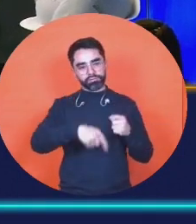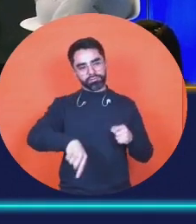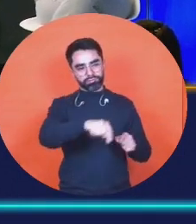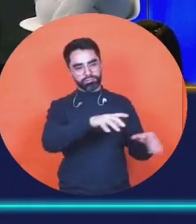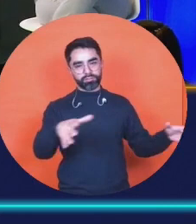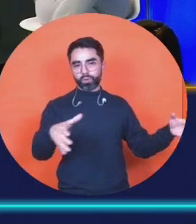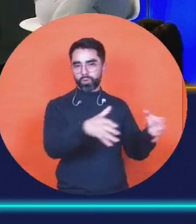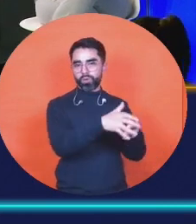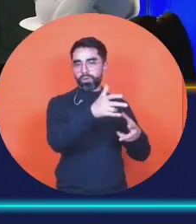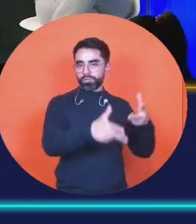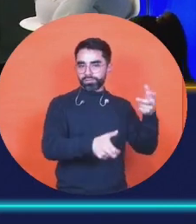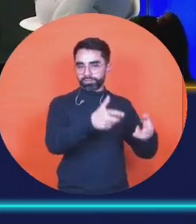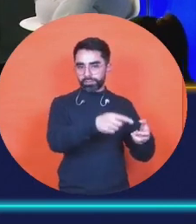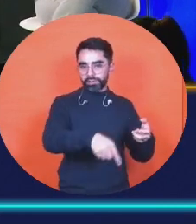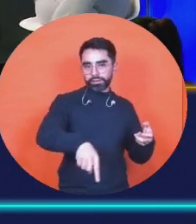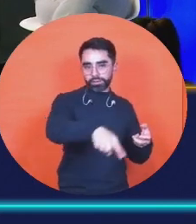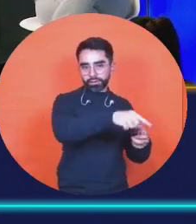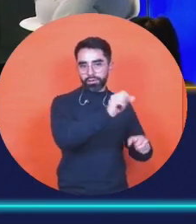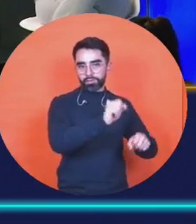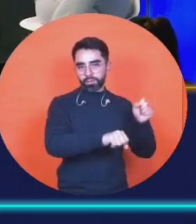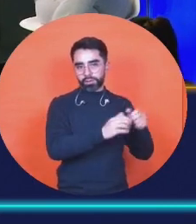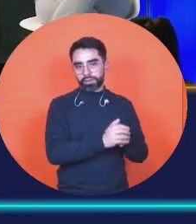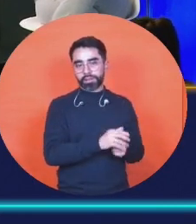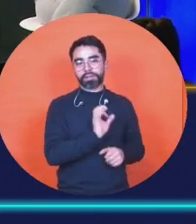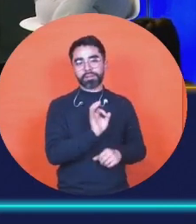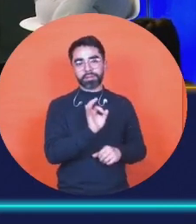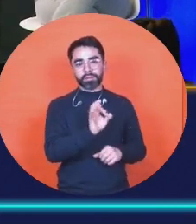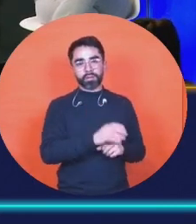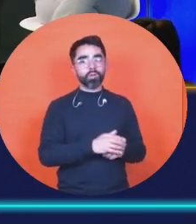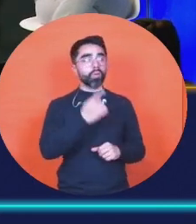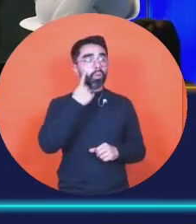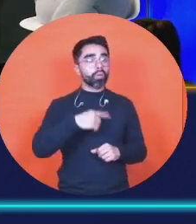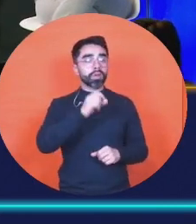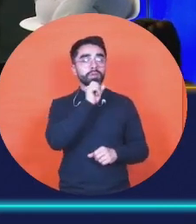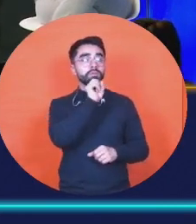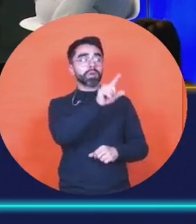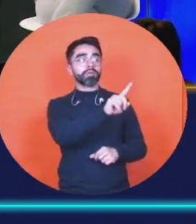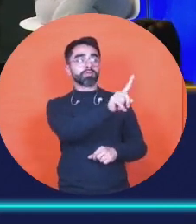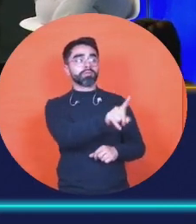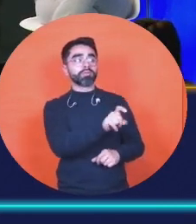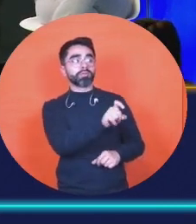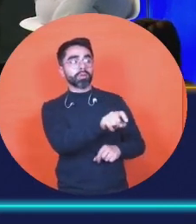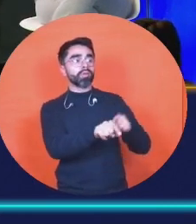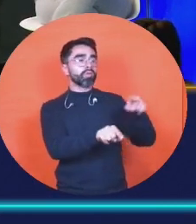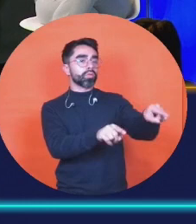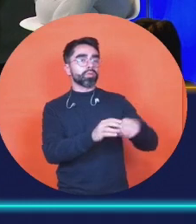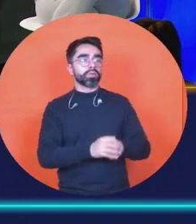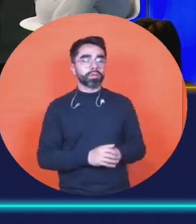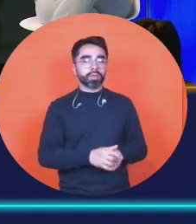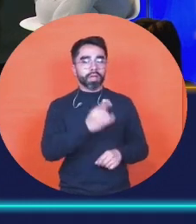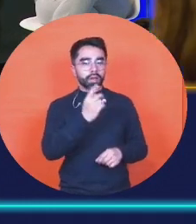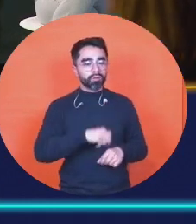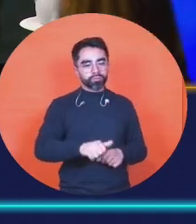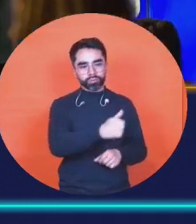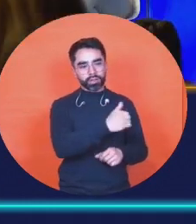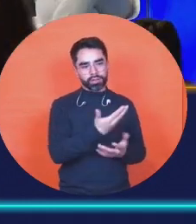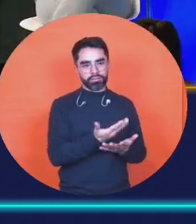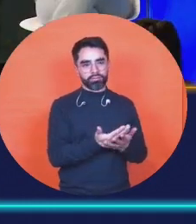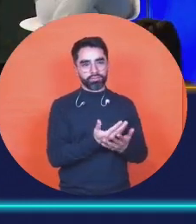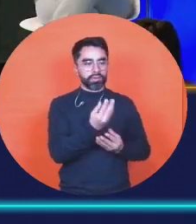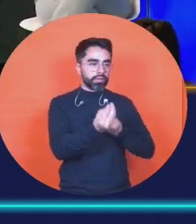que aleatoriamente tienen la pregunta del día y la pregunta del día puede ser como, hey, ¿qué es lo más viejo que hay en tu refrigerador?